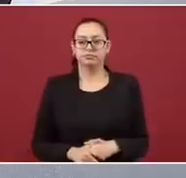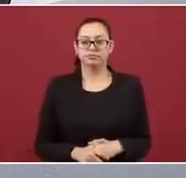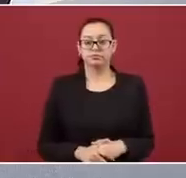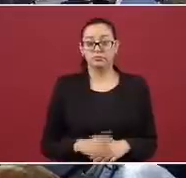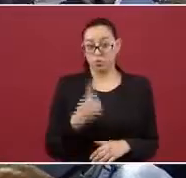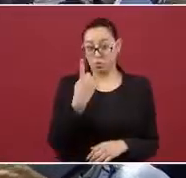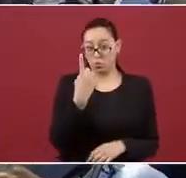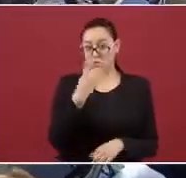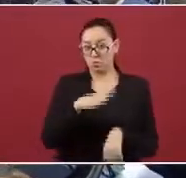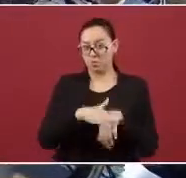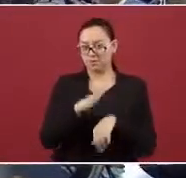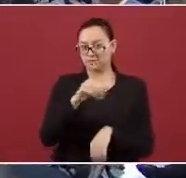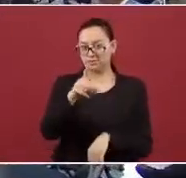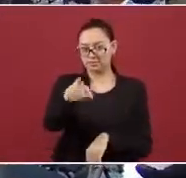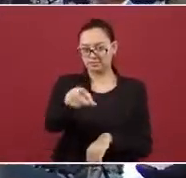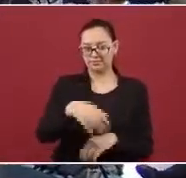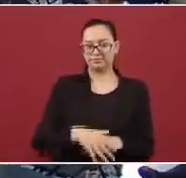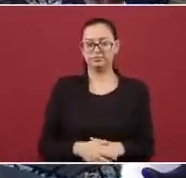Uno más y ya.